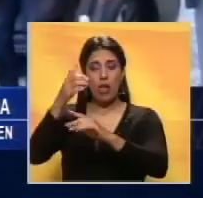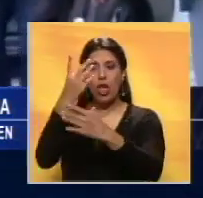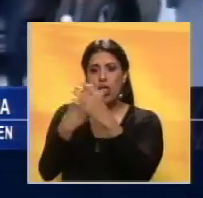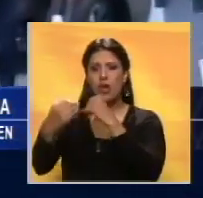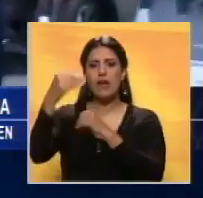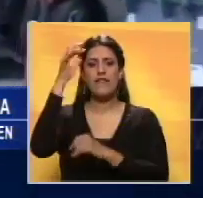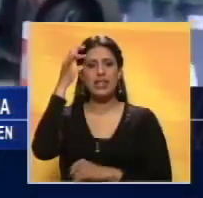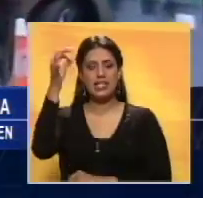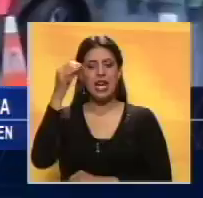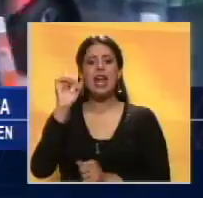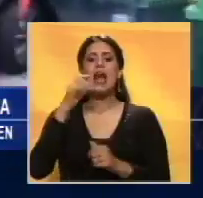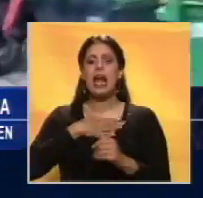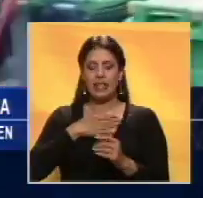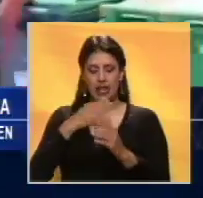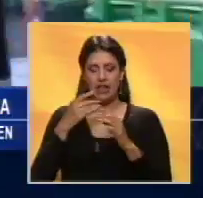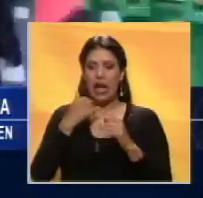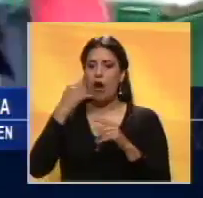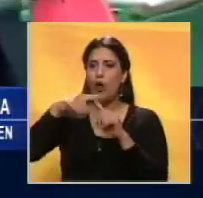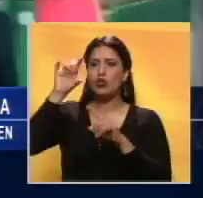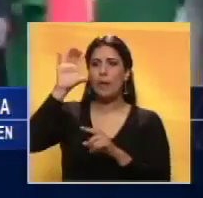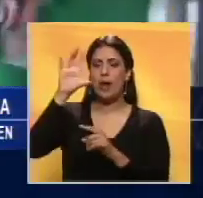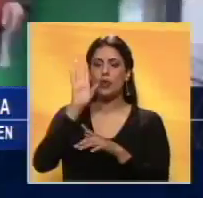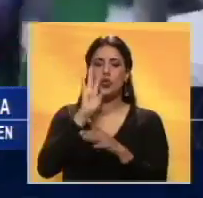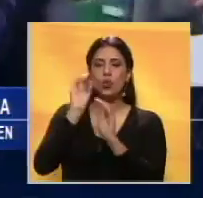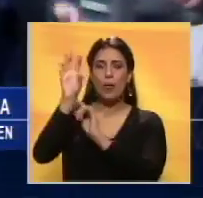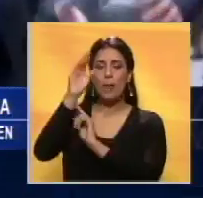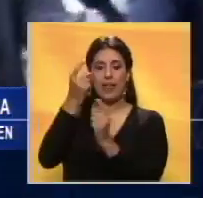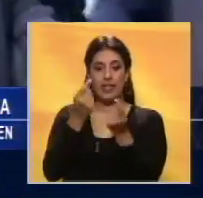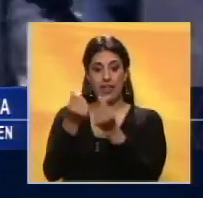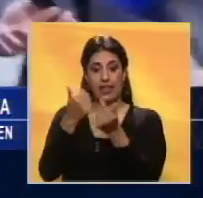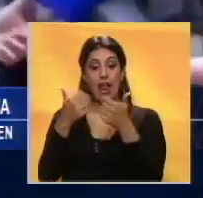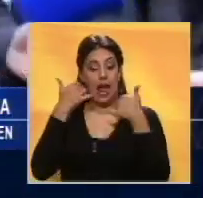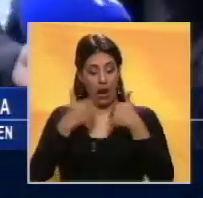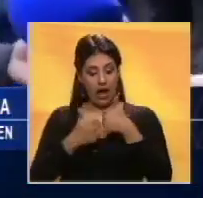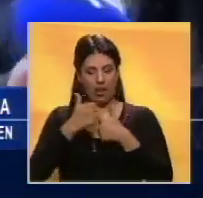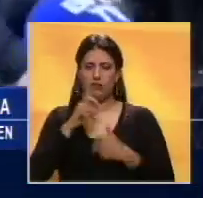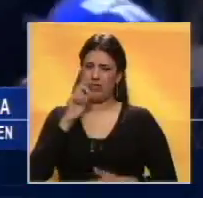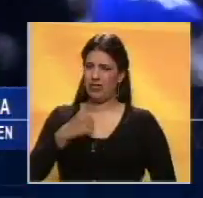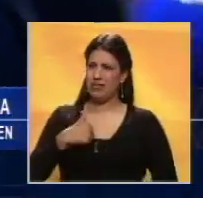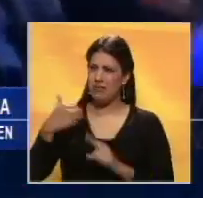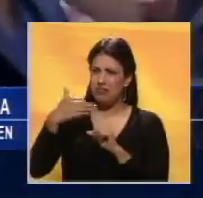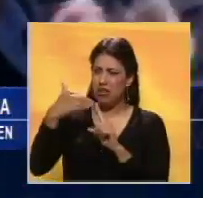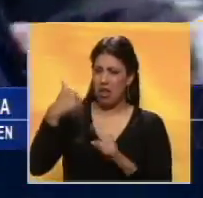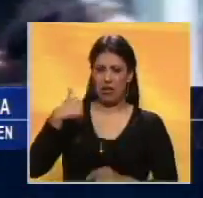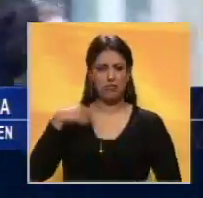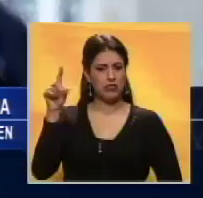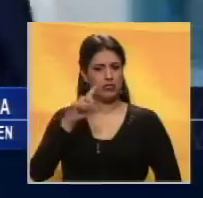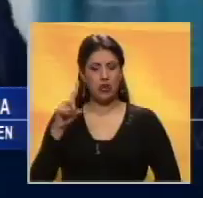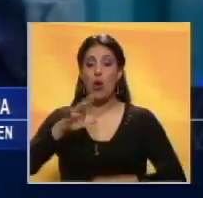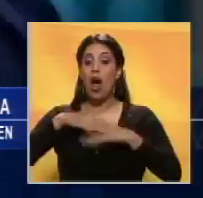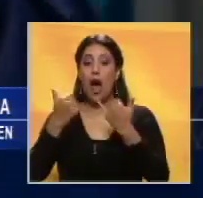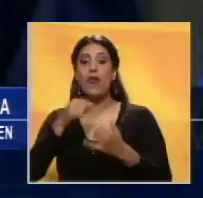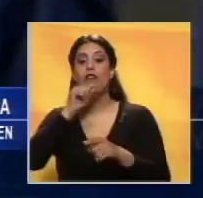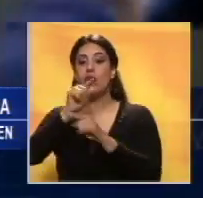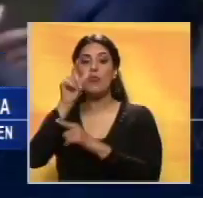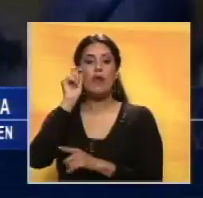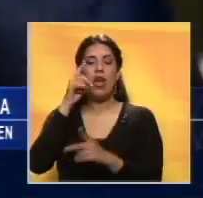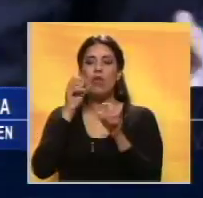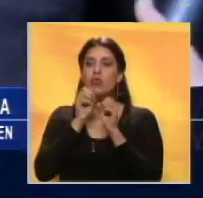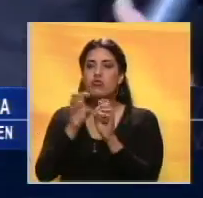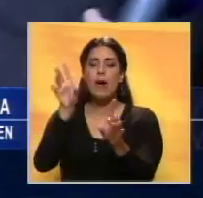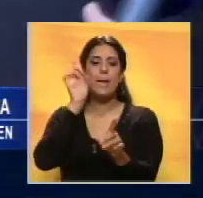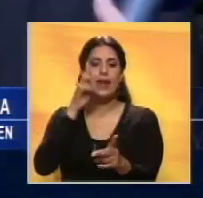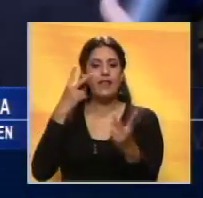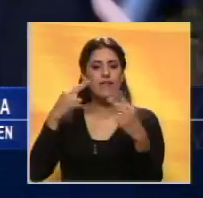evasión fiscal y de tener una cuenta en un paraíso fiscal. El candidato desmintió las acusaciones y señaló a Le Pen de